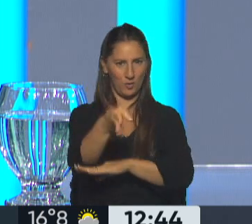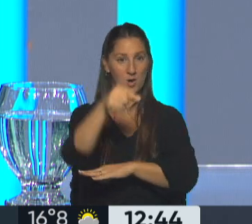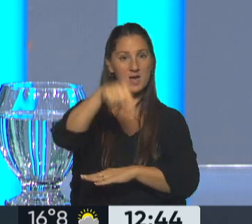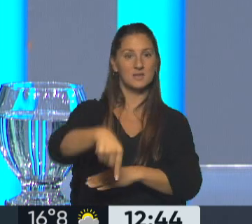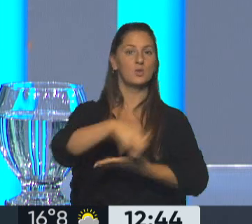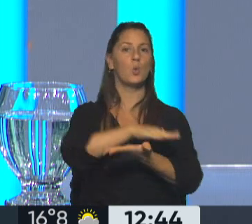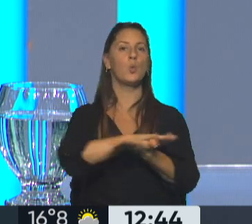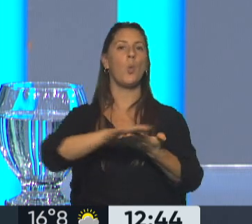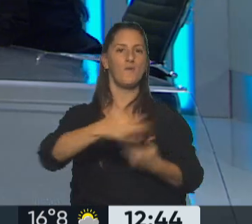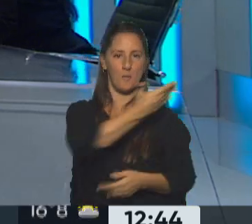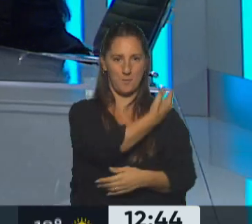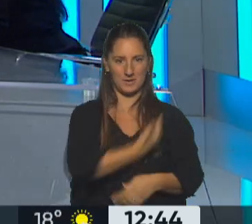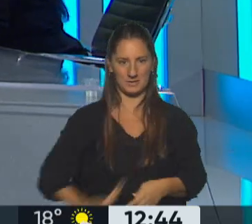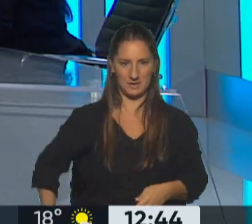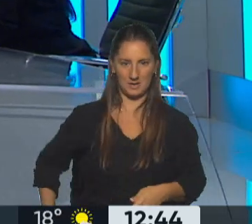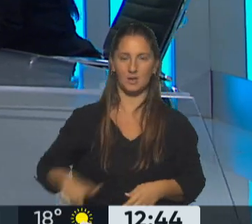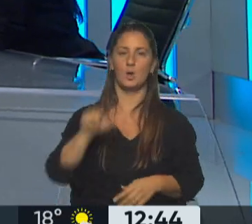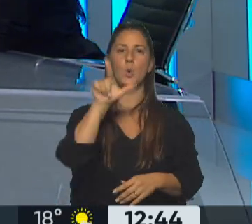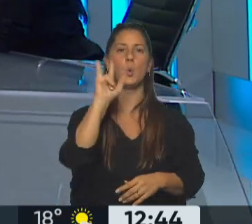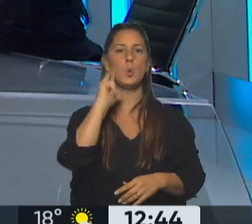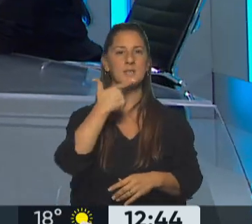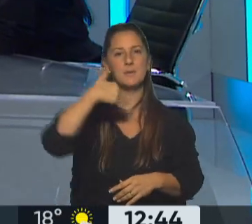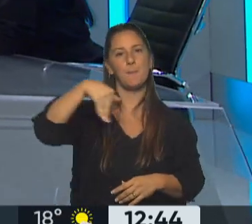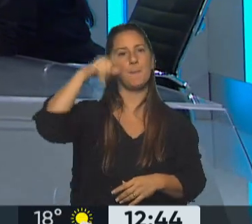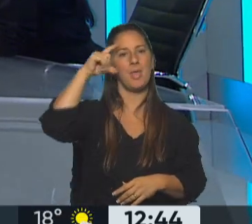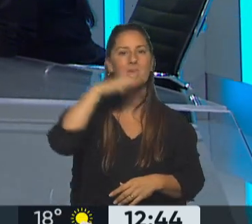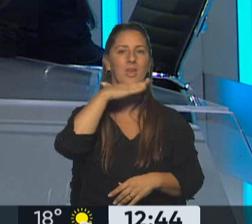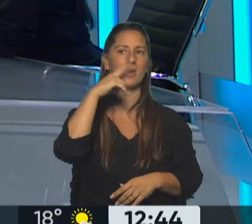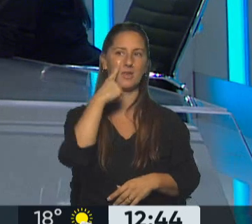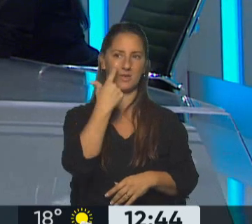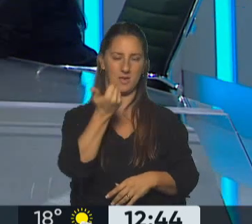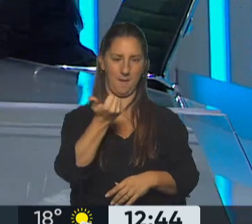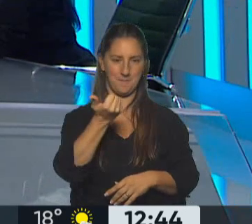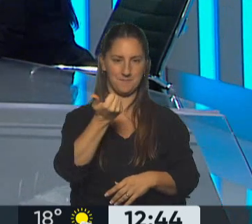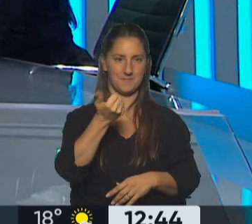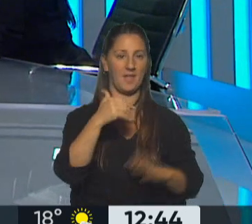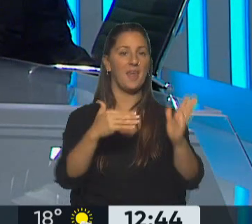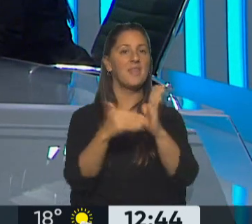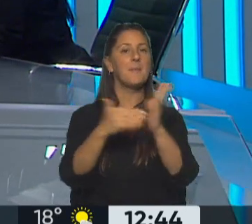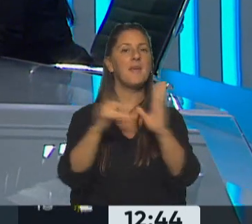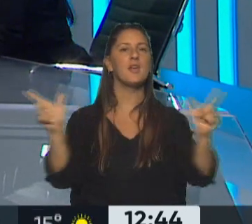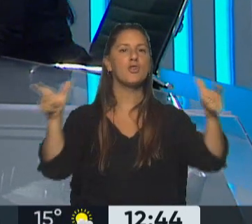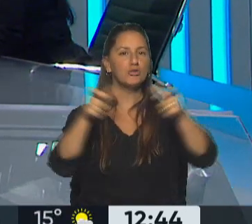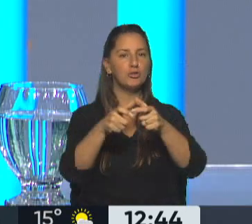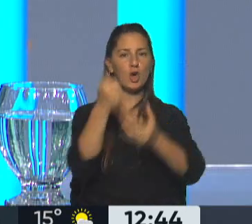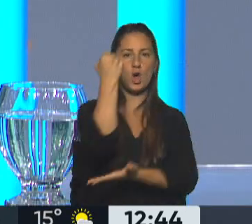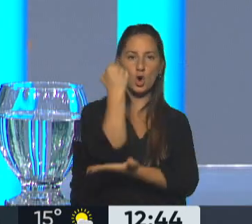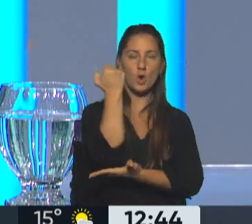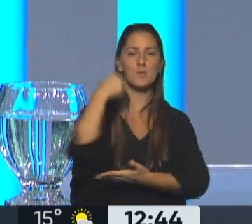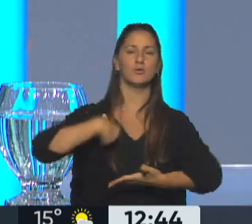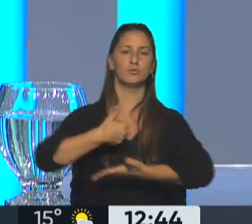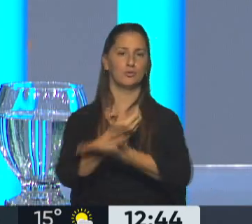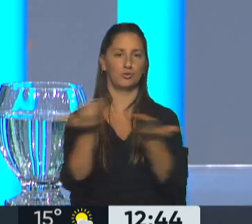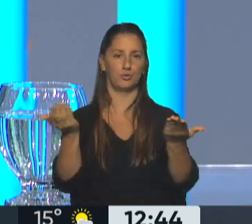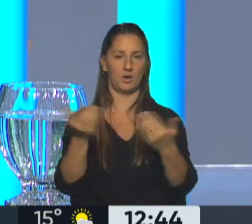nuevo presidente, Luis Mejía, y esto depende del Consejo Económico y Social. Es una